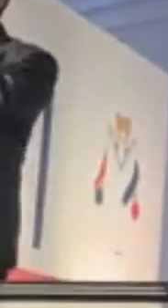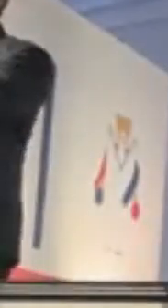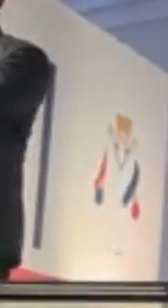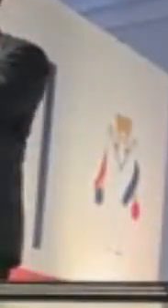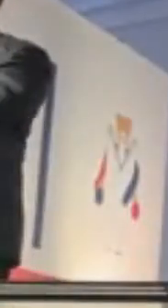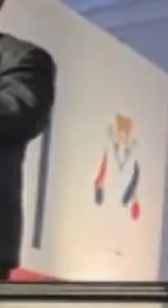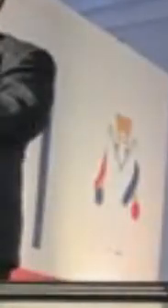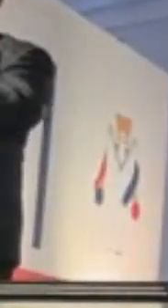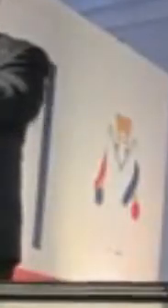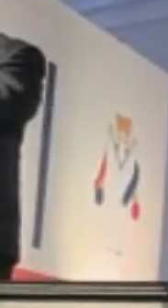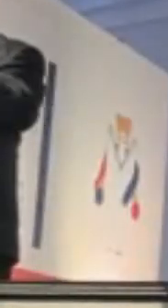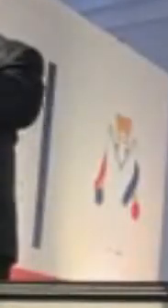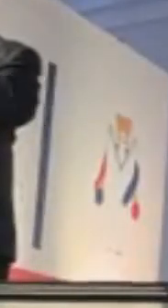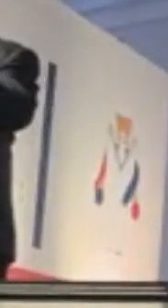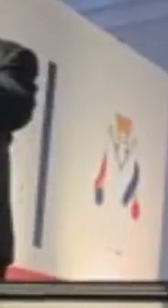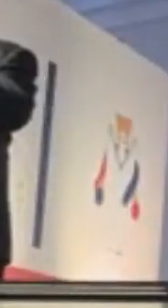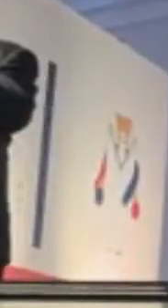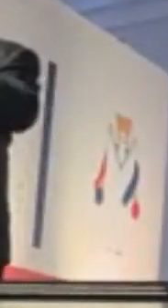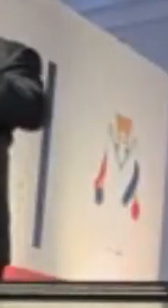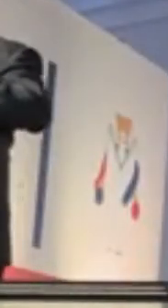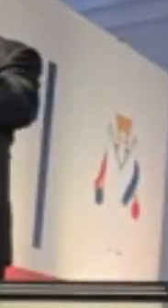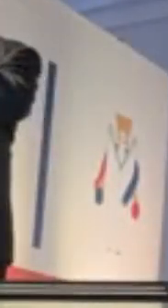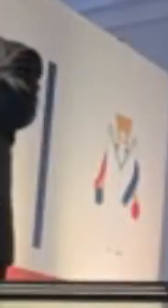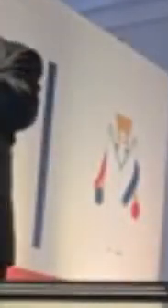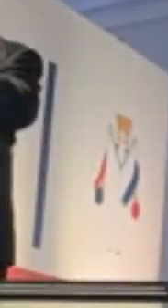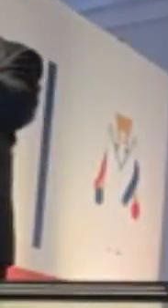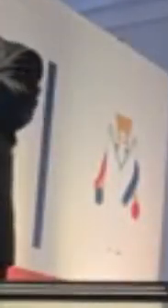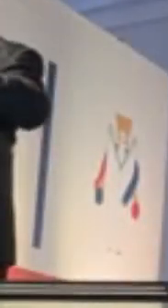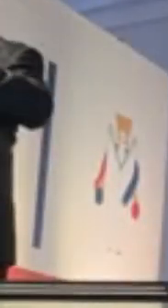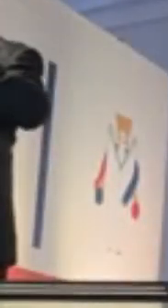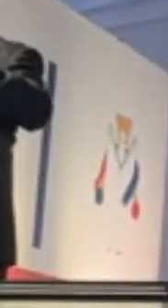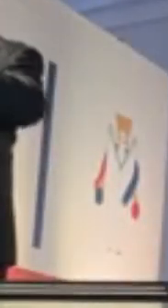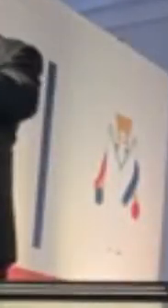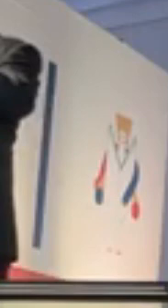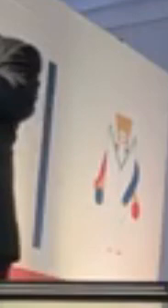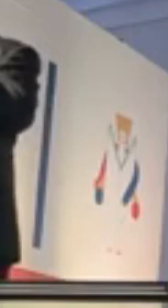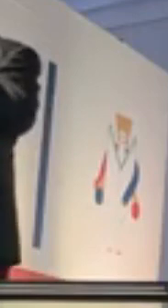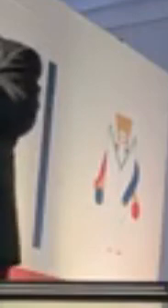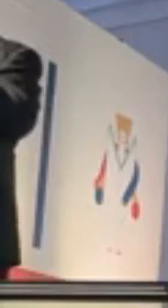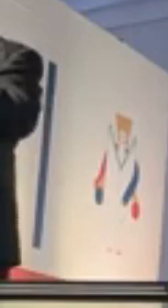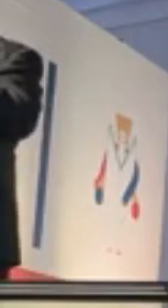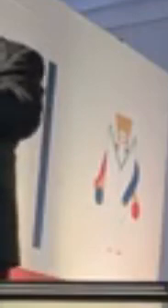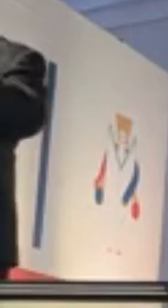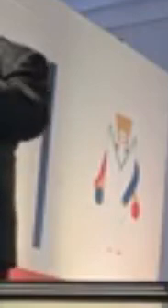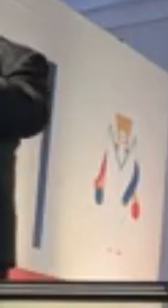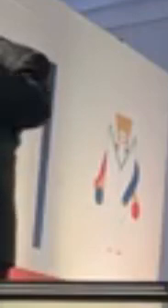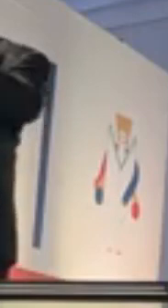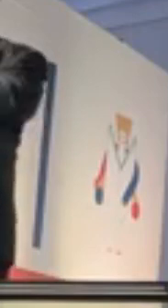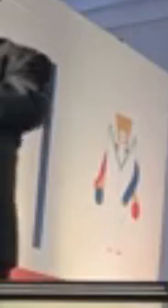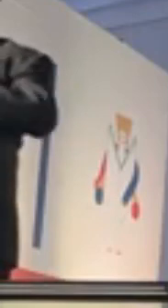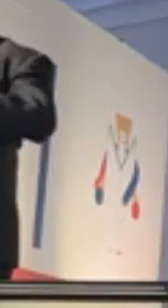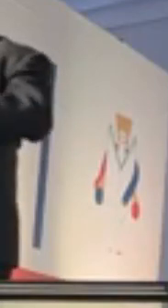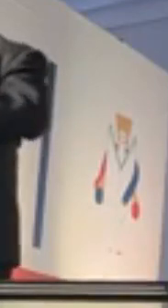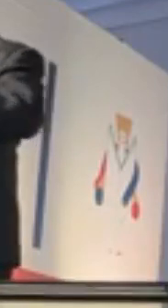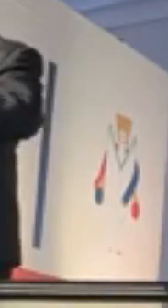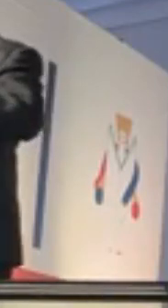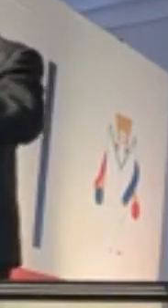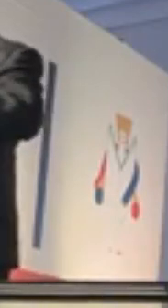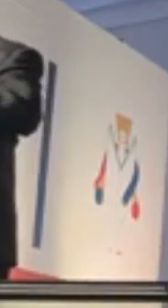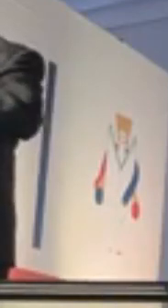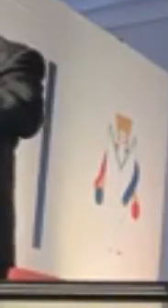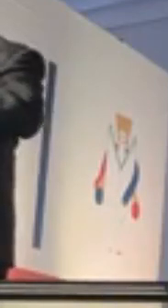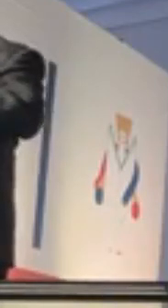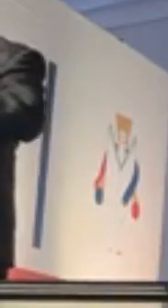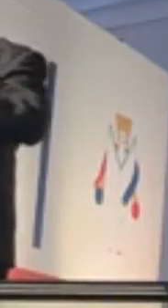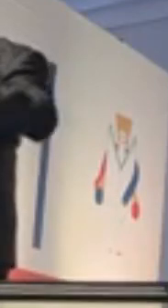modalidad del lawfare, de la guerra judicial, que es una manera de hacer un cambio de régimen, pero sin